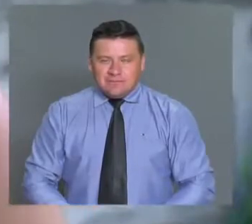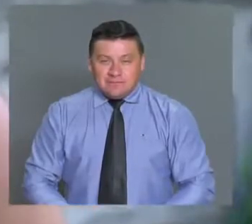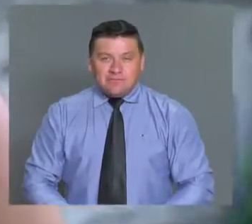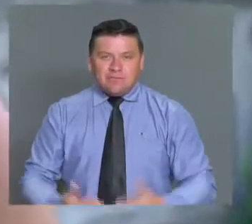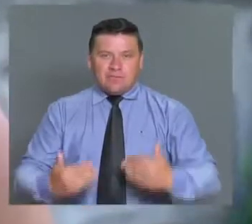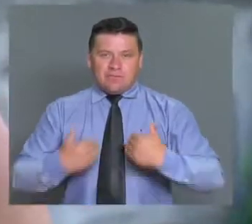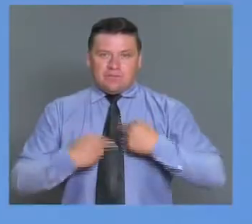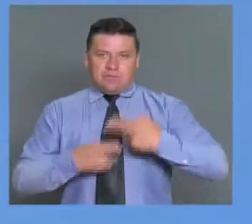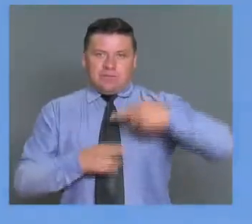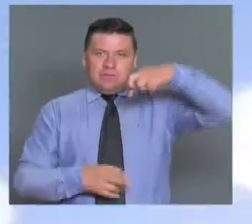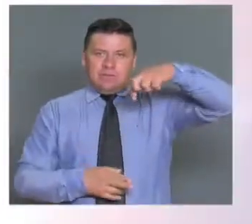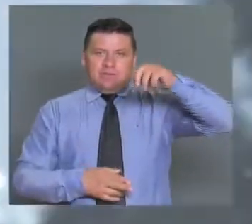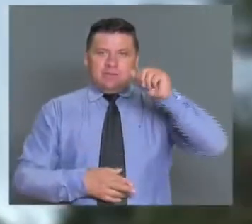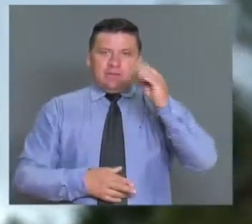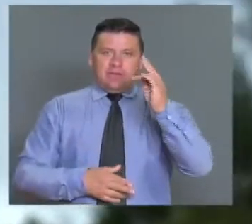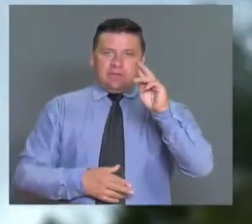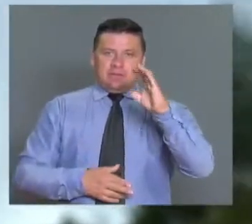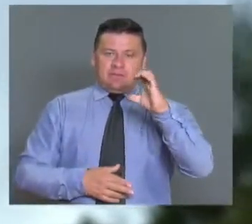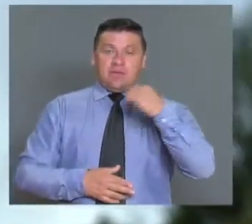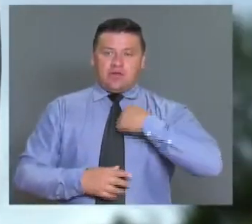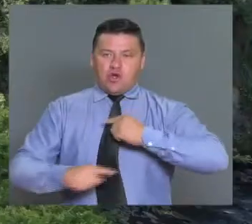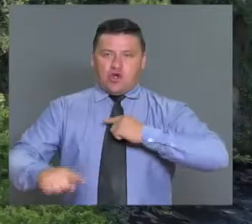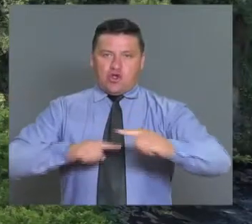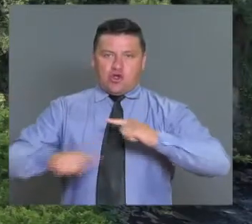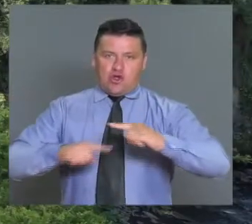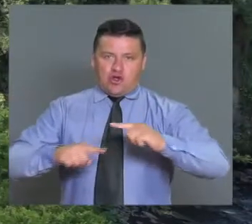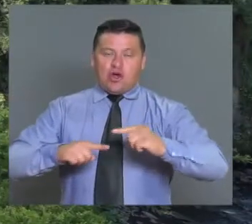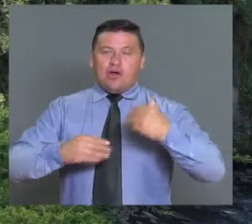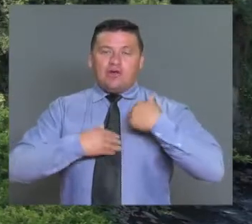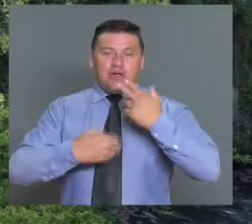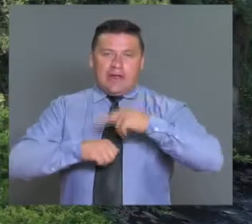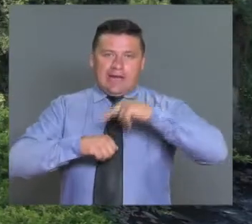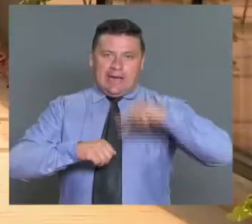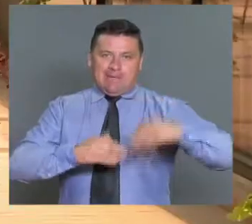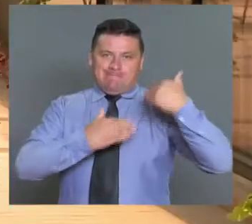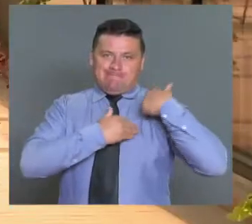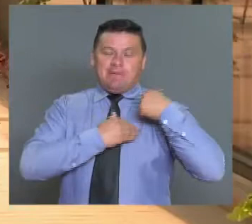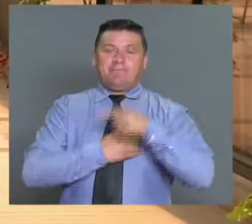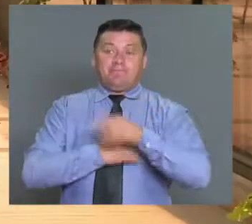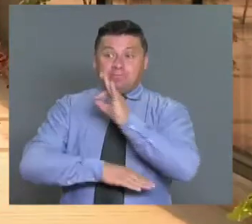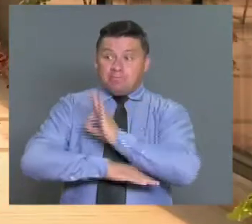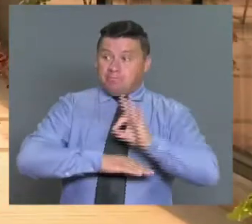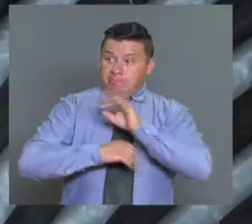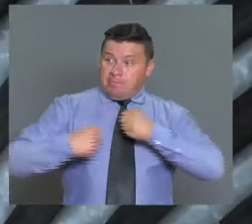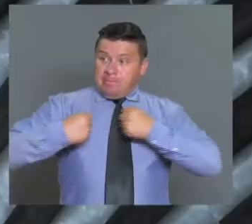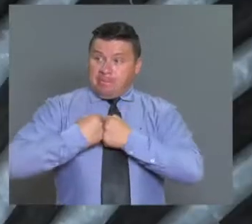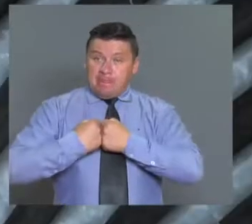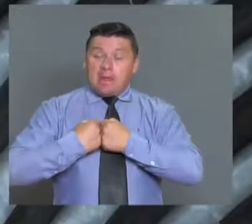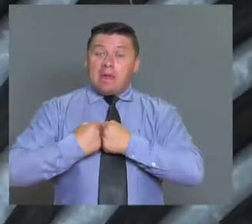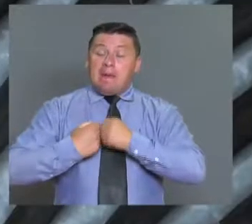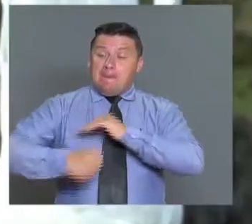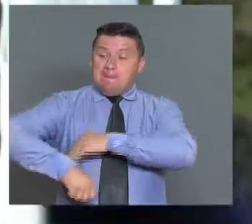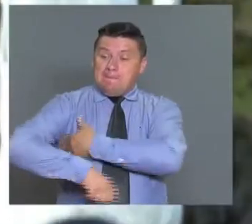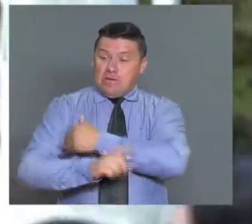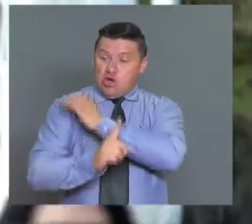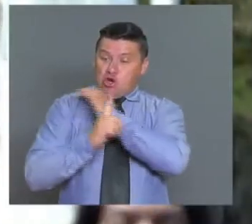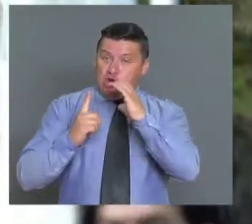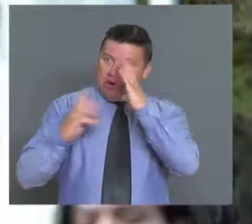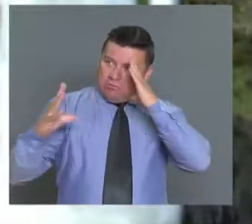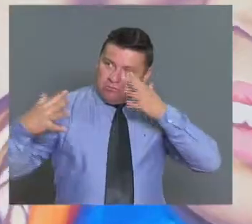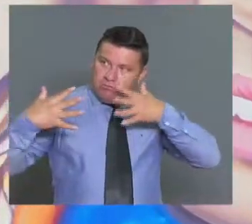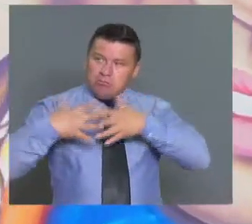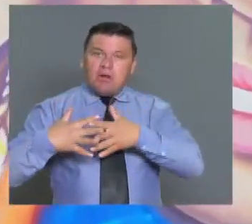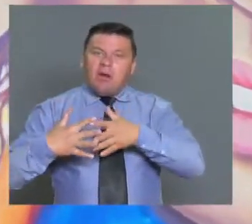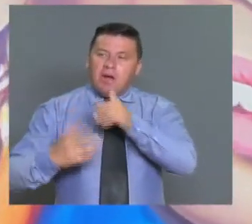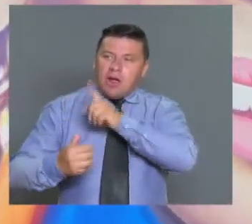Soy Patricia Ortega, coordinadora general de Redecon Nariño. Junto con la ESAP y el Ministerio de Cultura, estamos